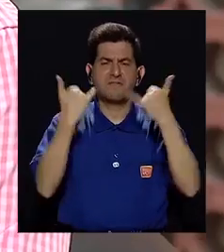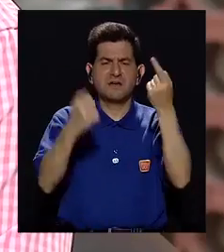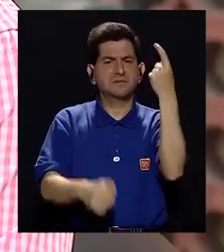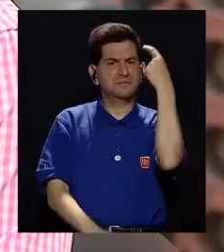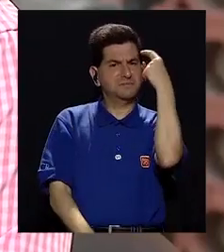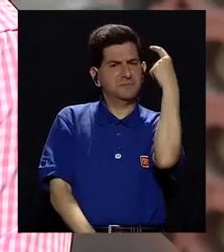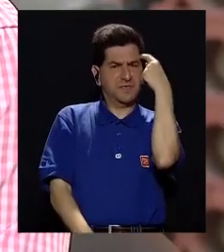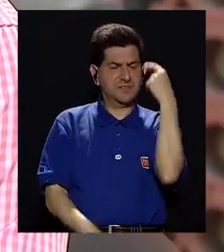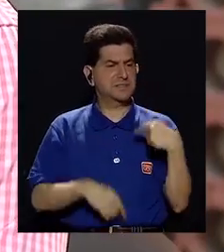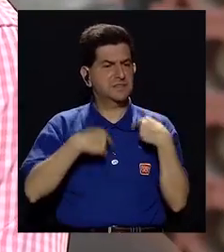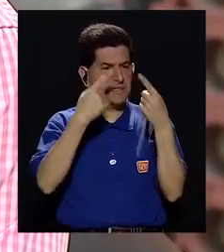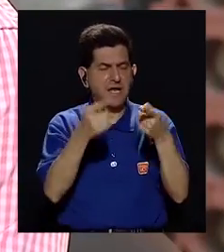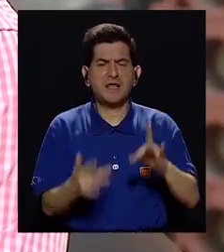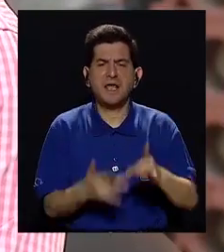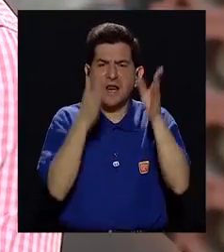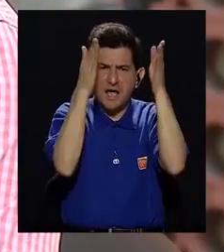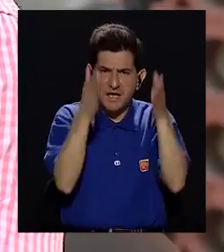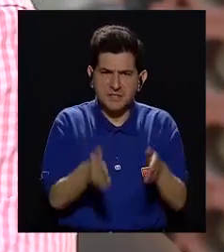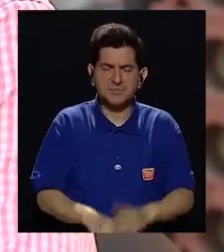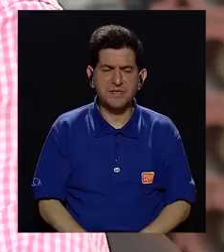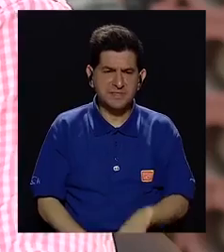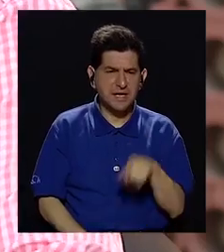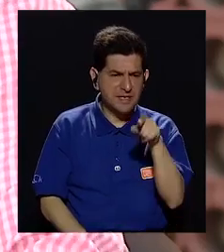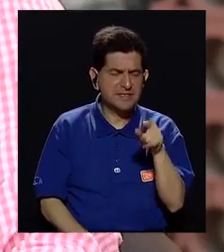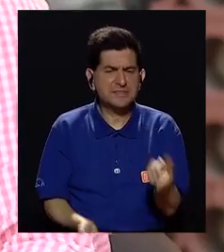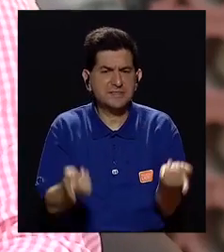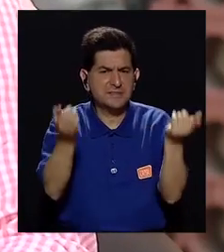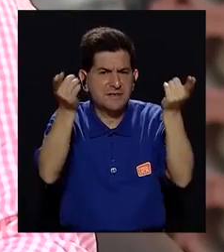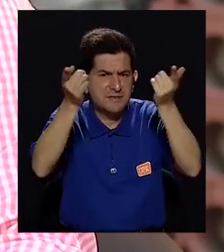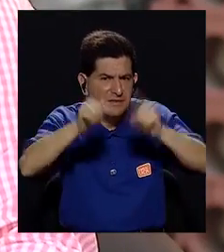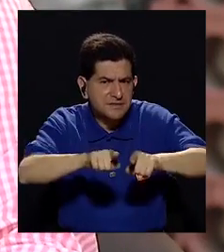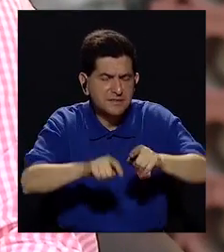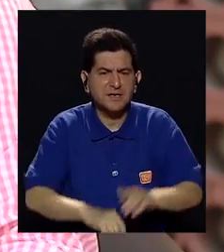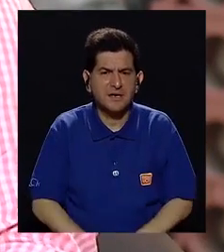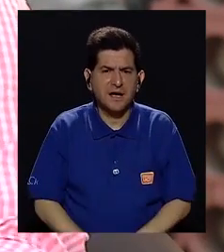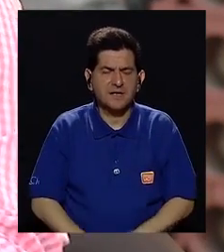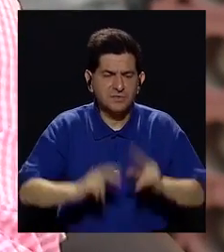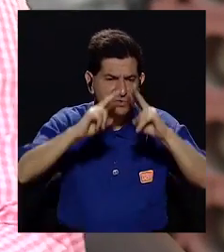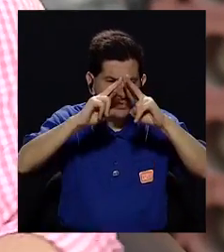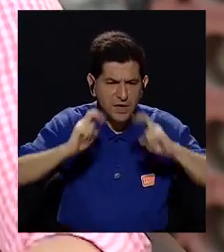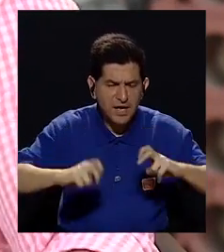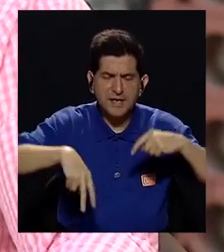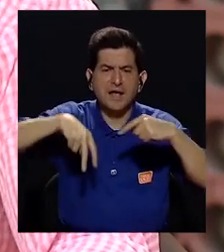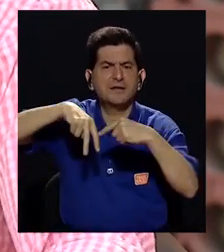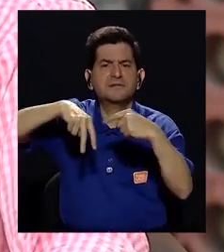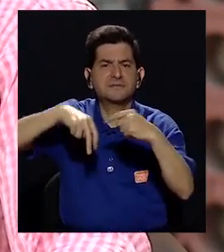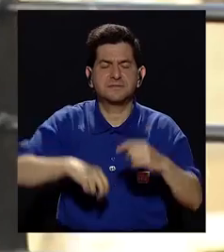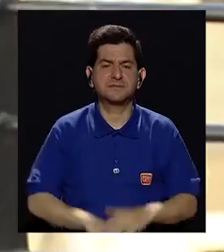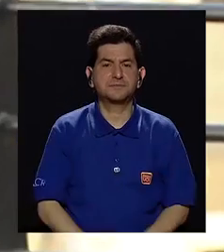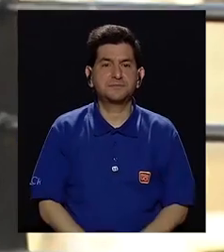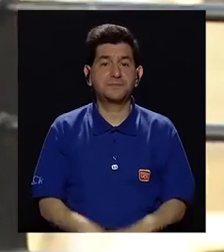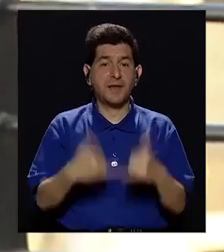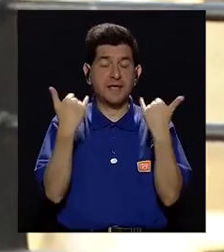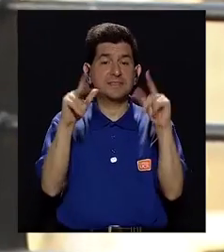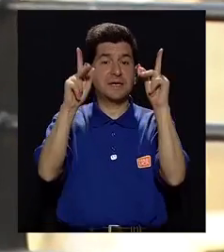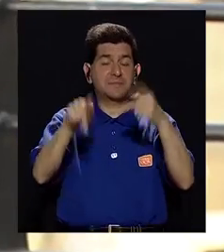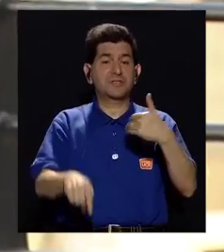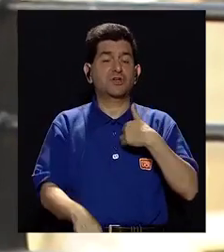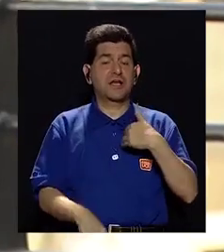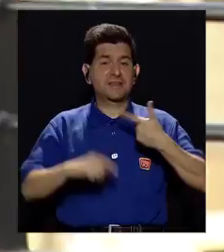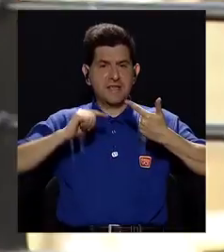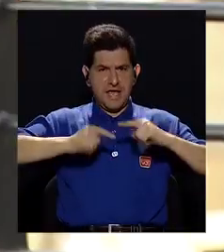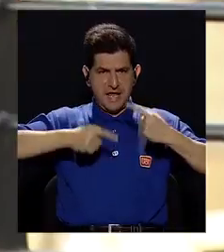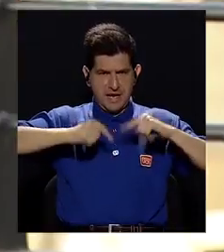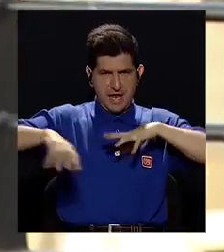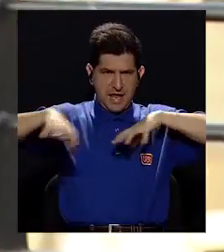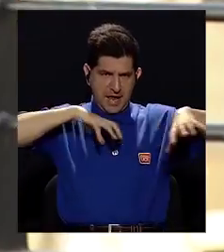deberían ya pensar en ir donde un especialista en ortopedia para hacerse un chequeo de rodilla? Ya cuando la persona